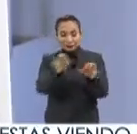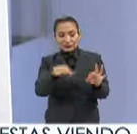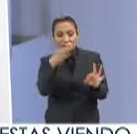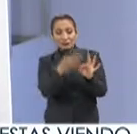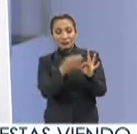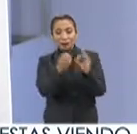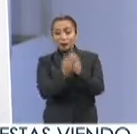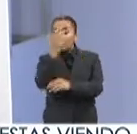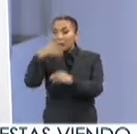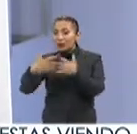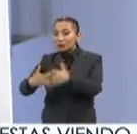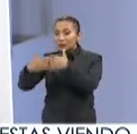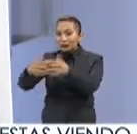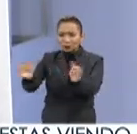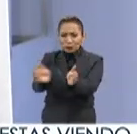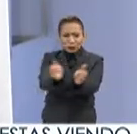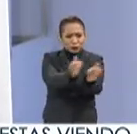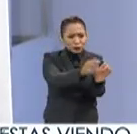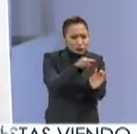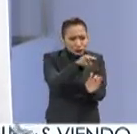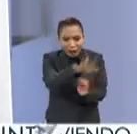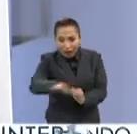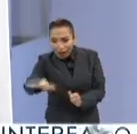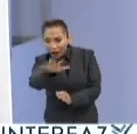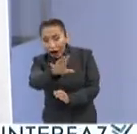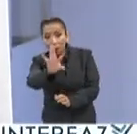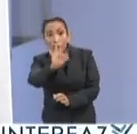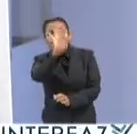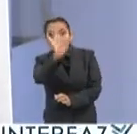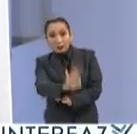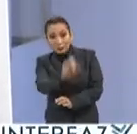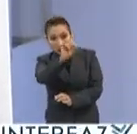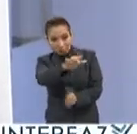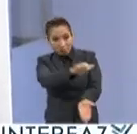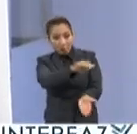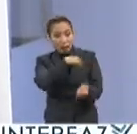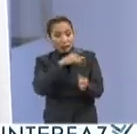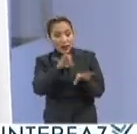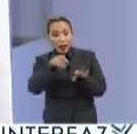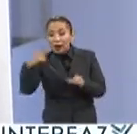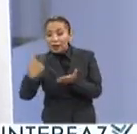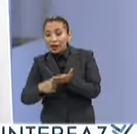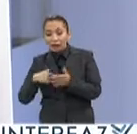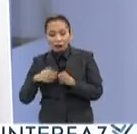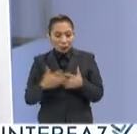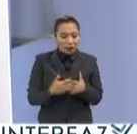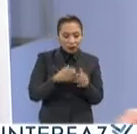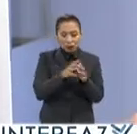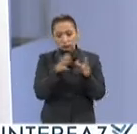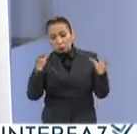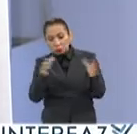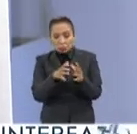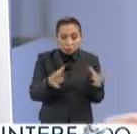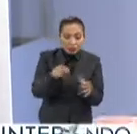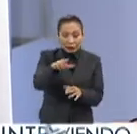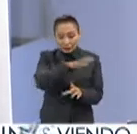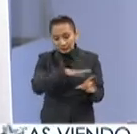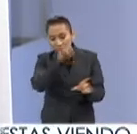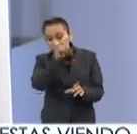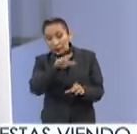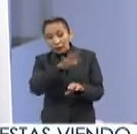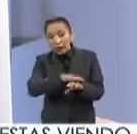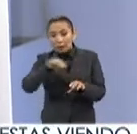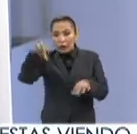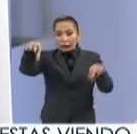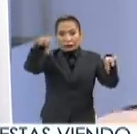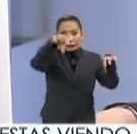nuevas microempresas. De hecho, este sector representa el 40% del empleo en nuestro país, las pequeñas y medianas empresas. En este contexto, cada vez